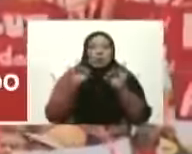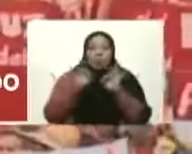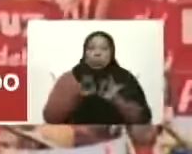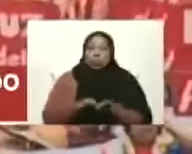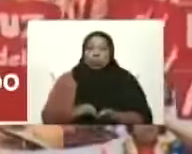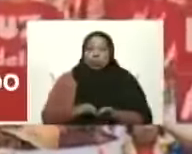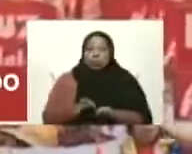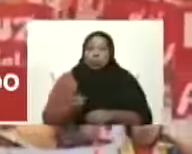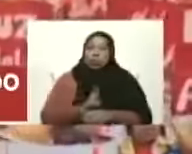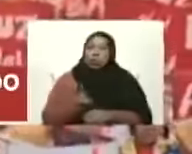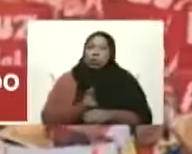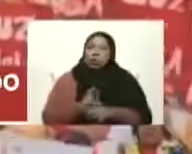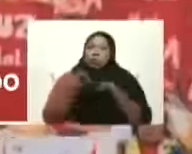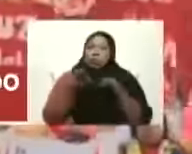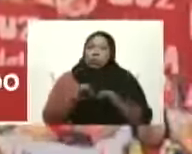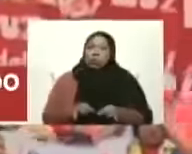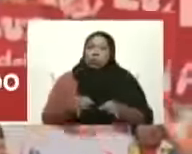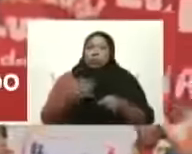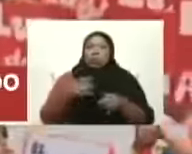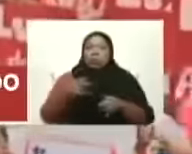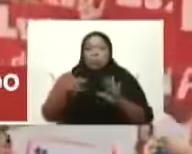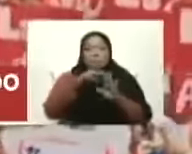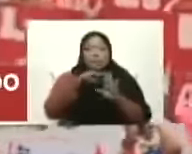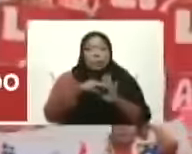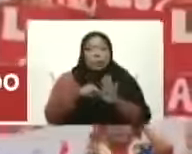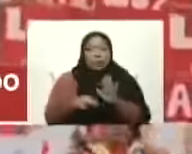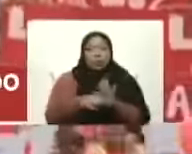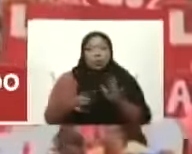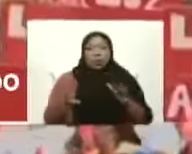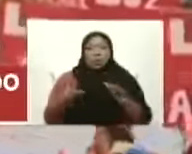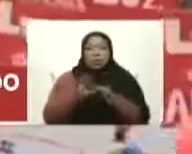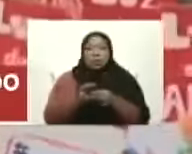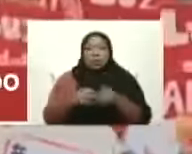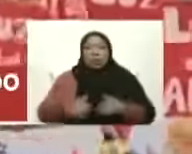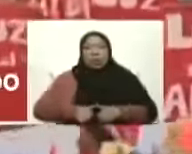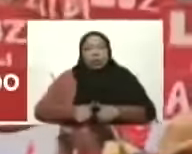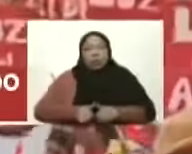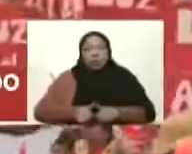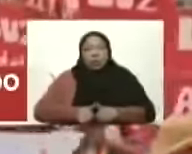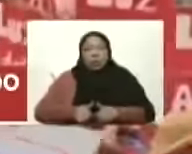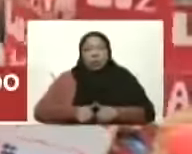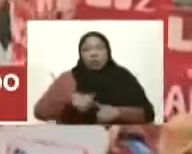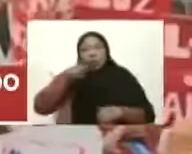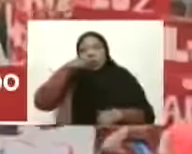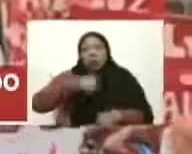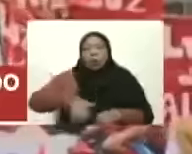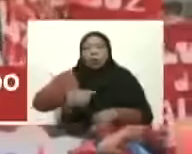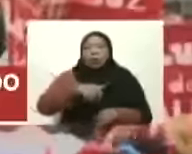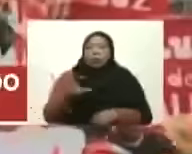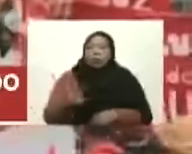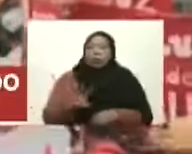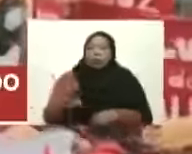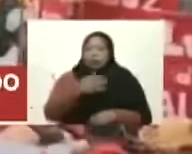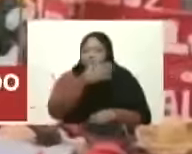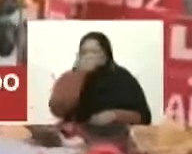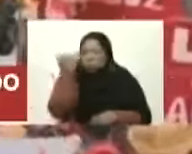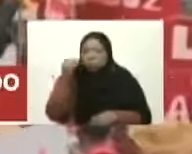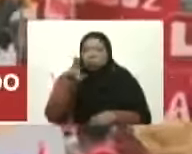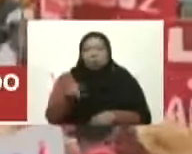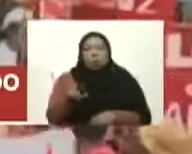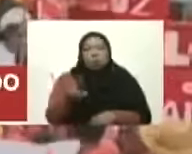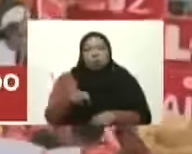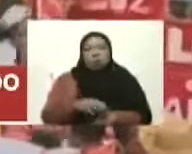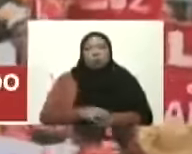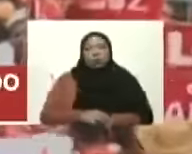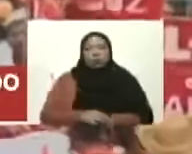contundente de manera categórica a unas medidas coercitivas unilaterales que afectaron al pueblo venezolano y que no se puede olvidar. Es importante